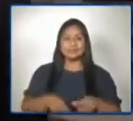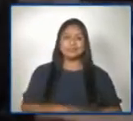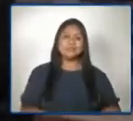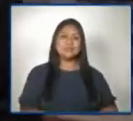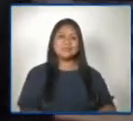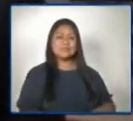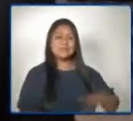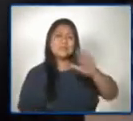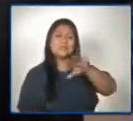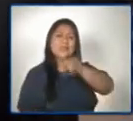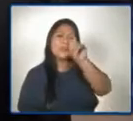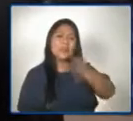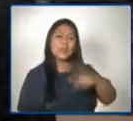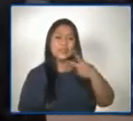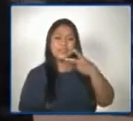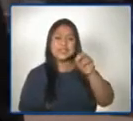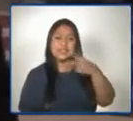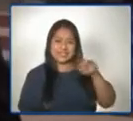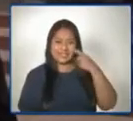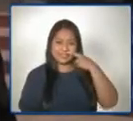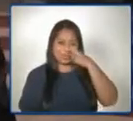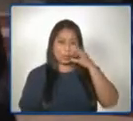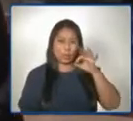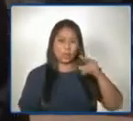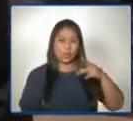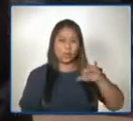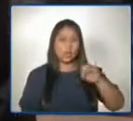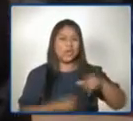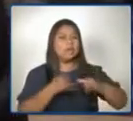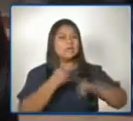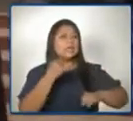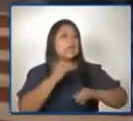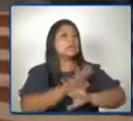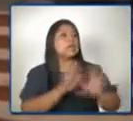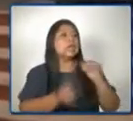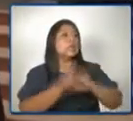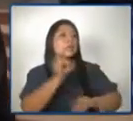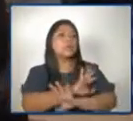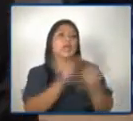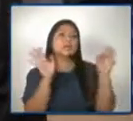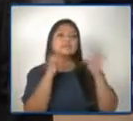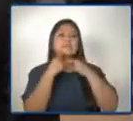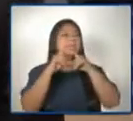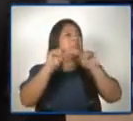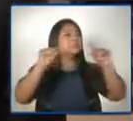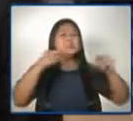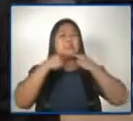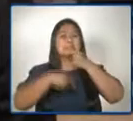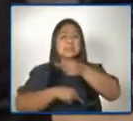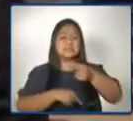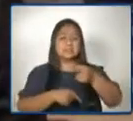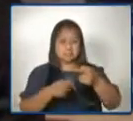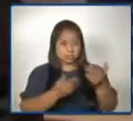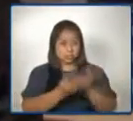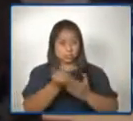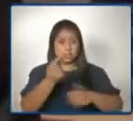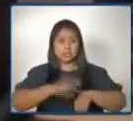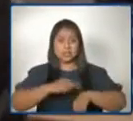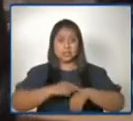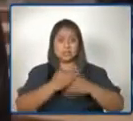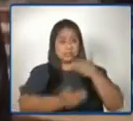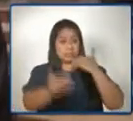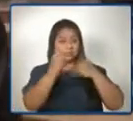ahí especulábamos quizá con el final de la carrera de Kevin, porque se especuló mucho sobre eso. Se viene un nuevo ciclo olímpico, Kevin, ya